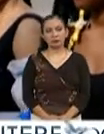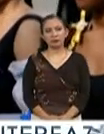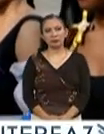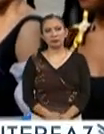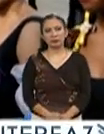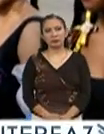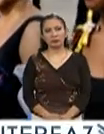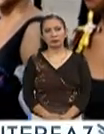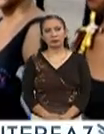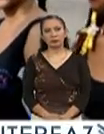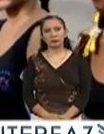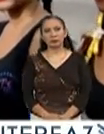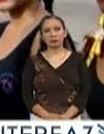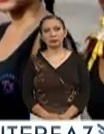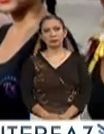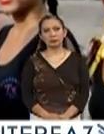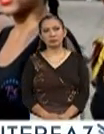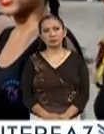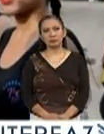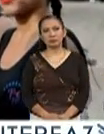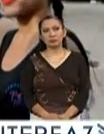balé caipira. Aí